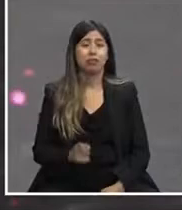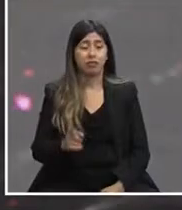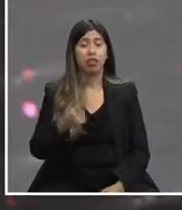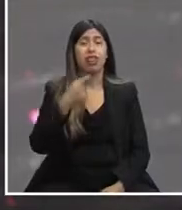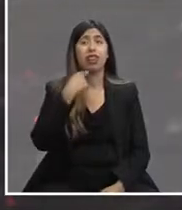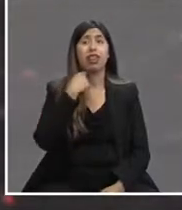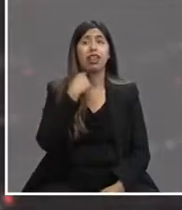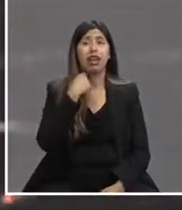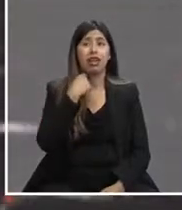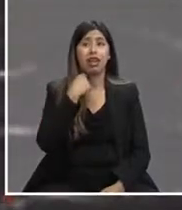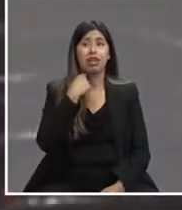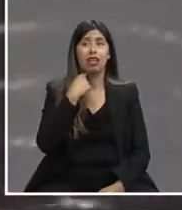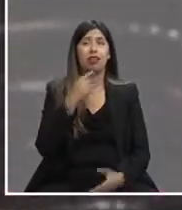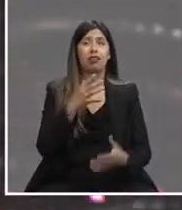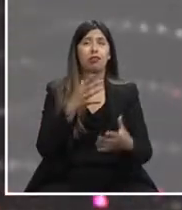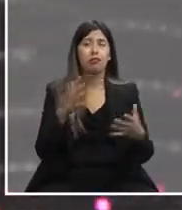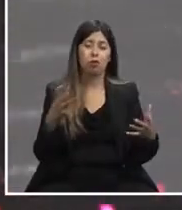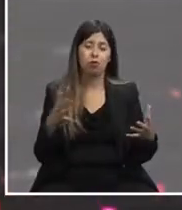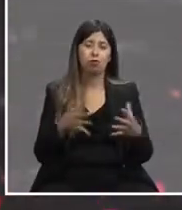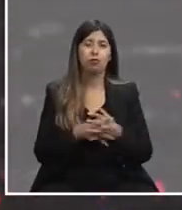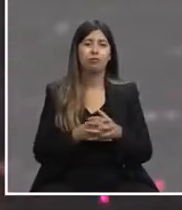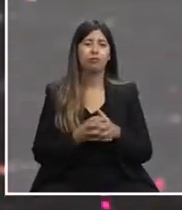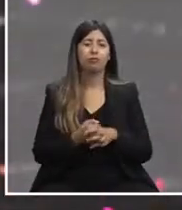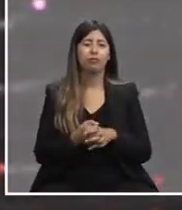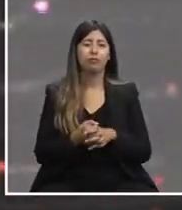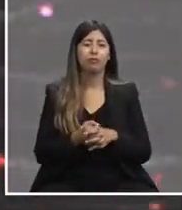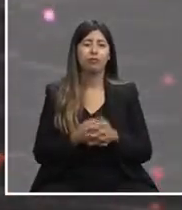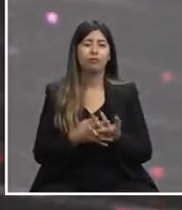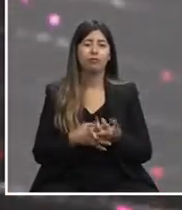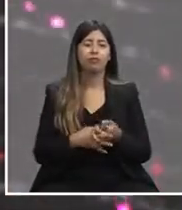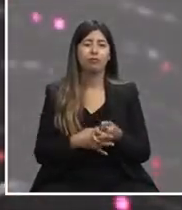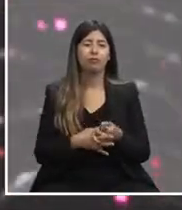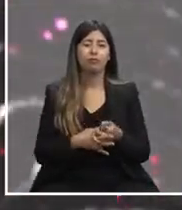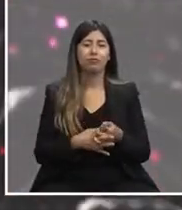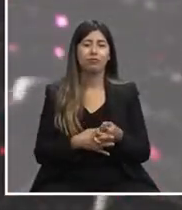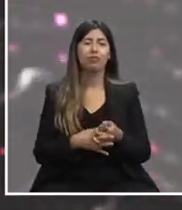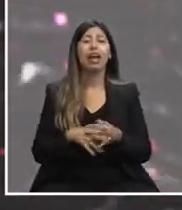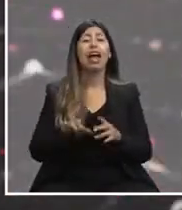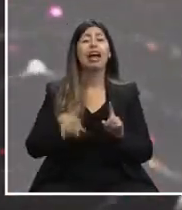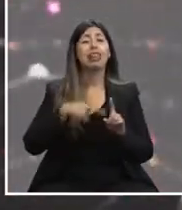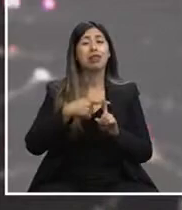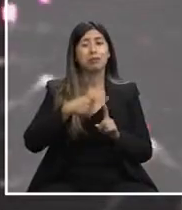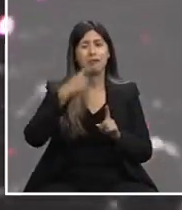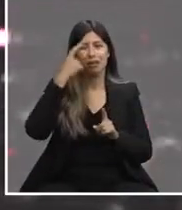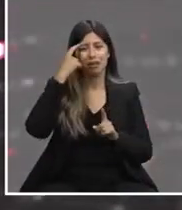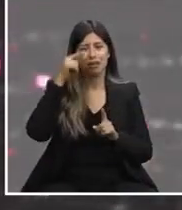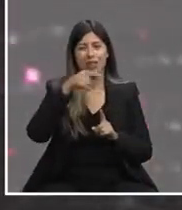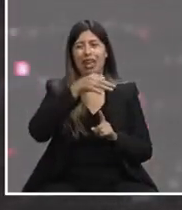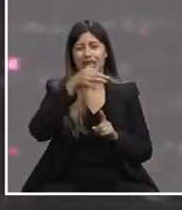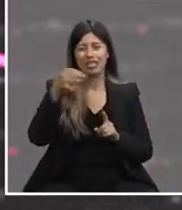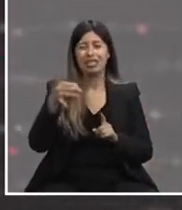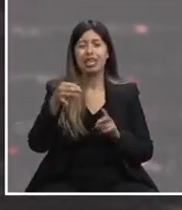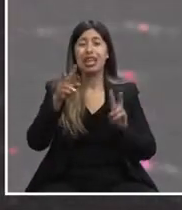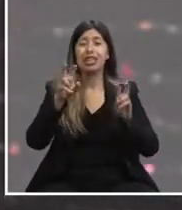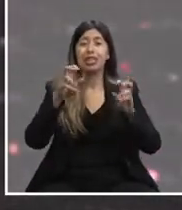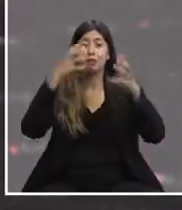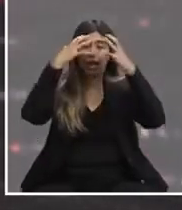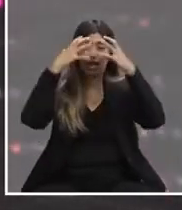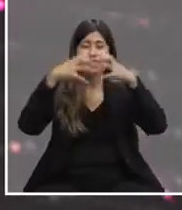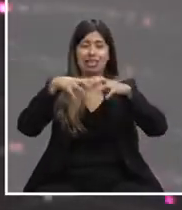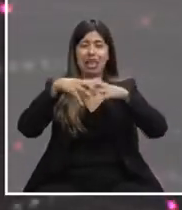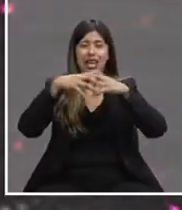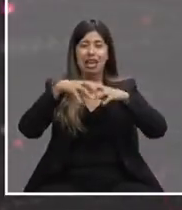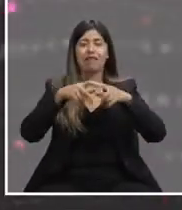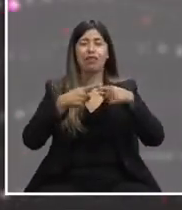en el grupo es muy grande. Y por otro lado planteaba esta idea del cerebro social, que